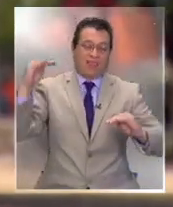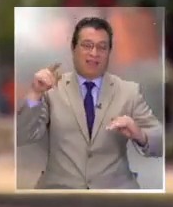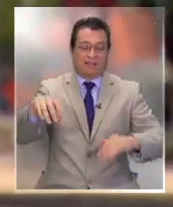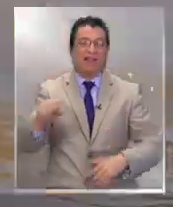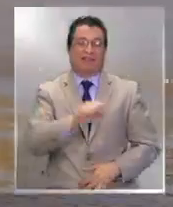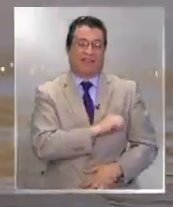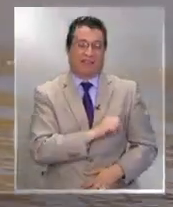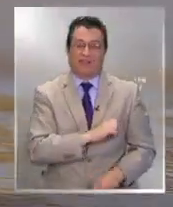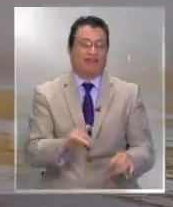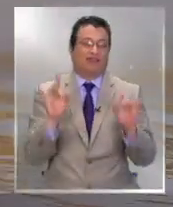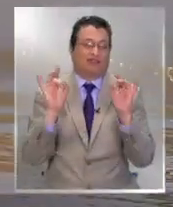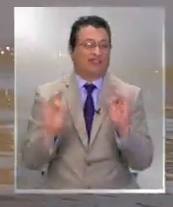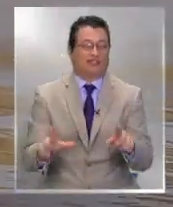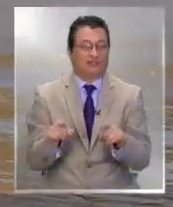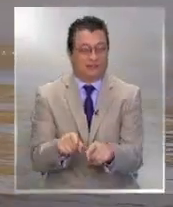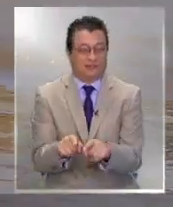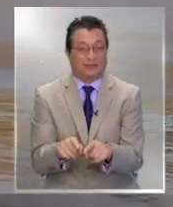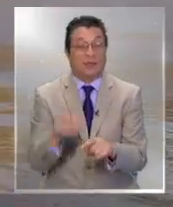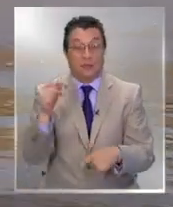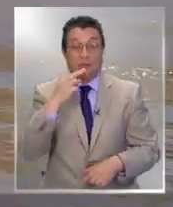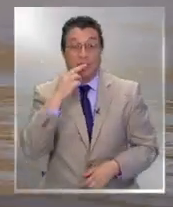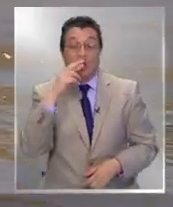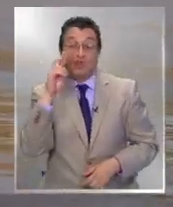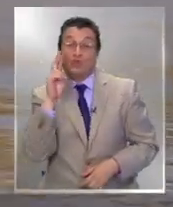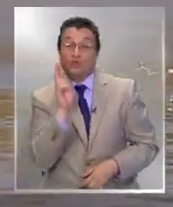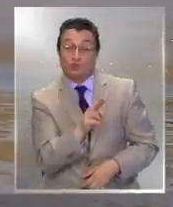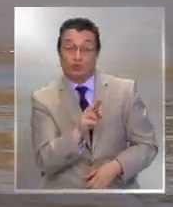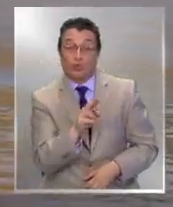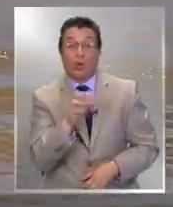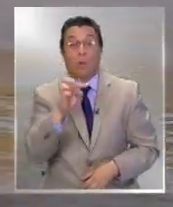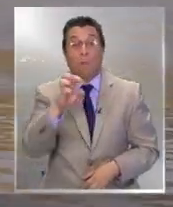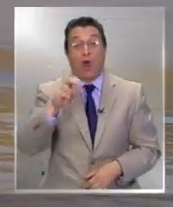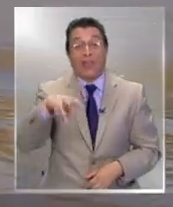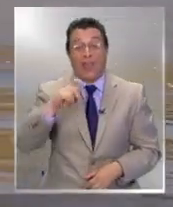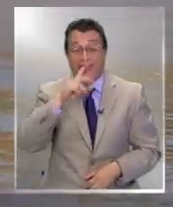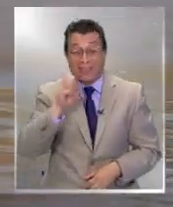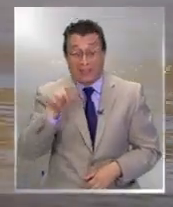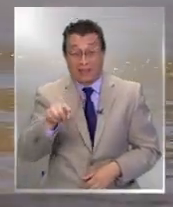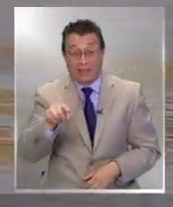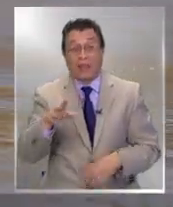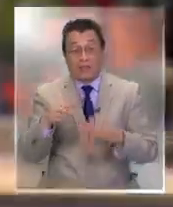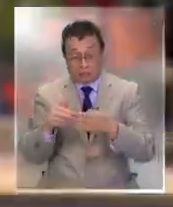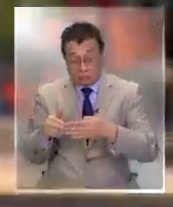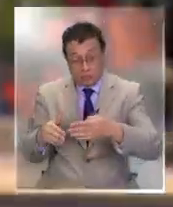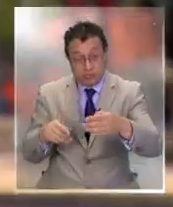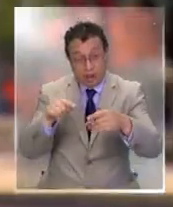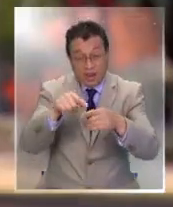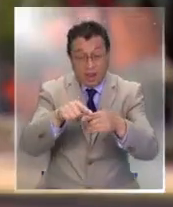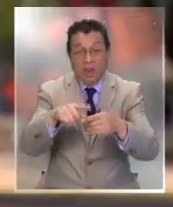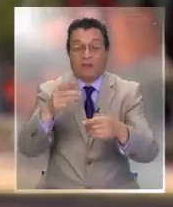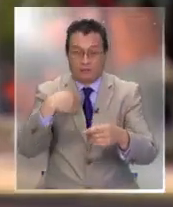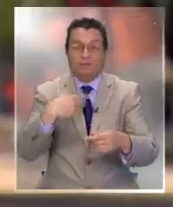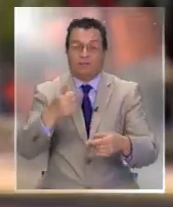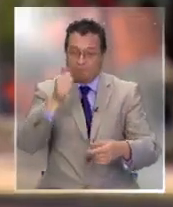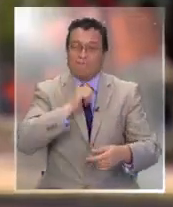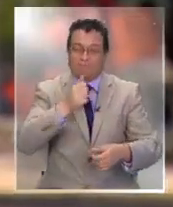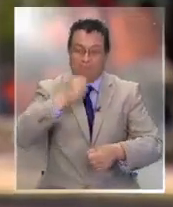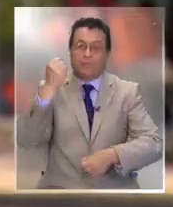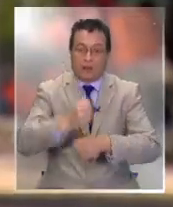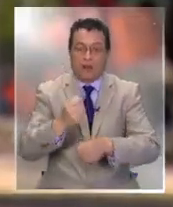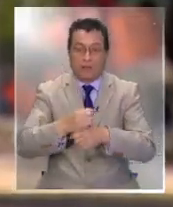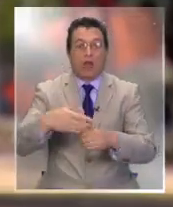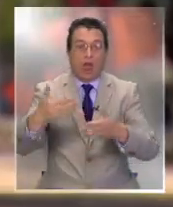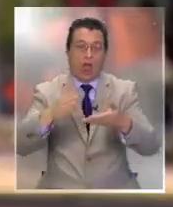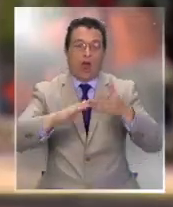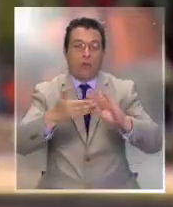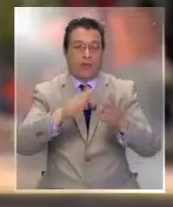lo tanto, hacerse cargo de la ribera sur poniente del río, o sea, del Renato Poblete hacia abajo, es una deuda que tenemos con las comunidades